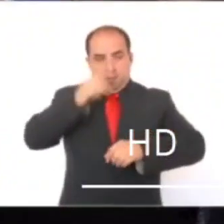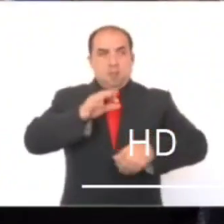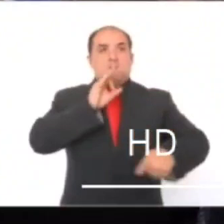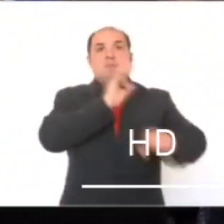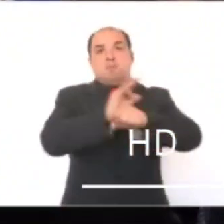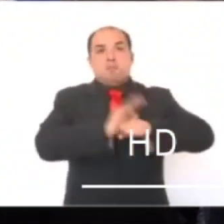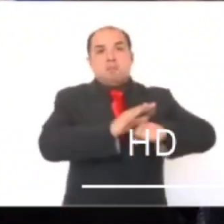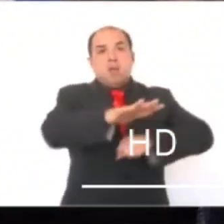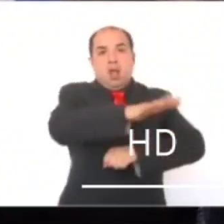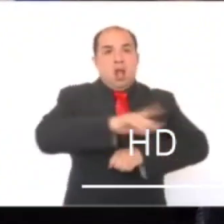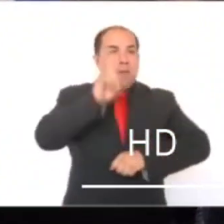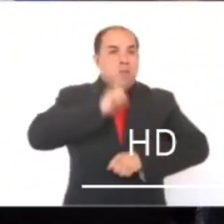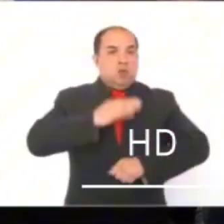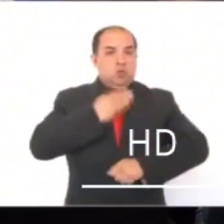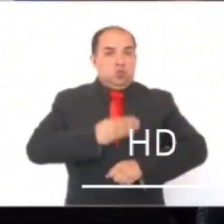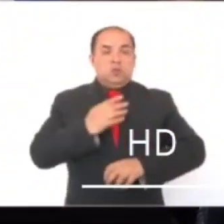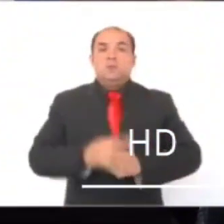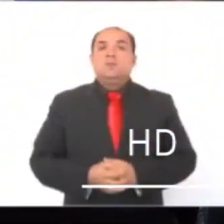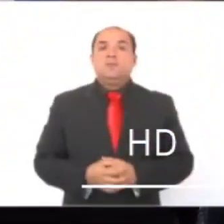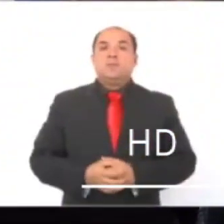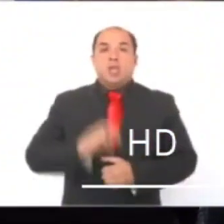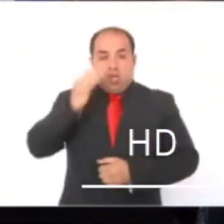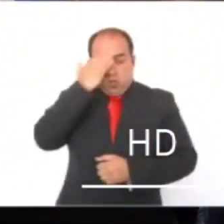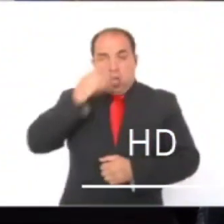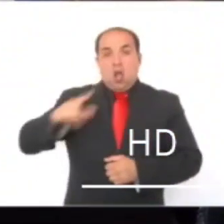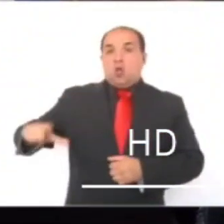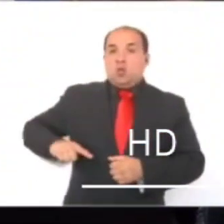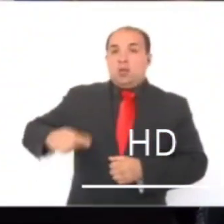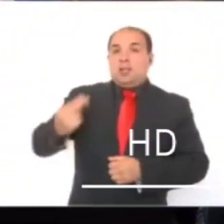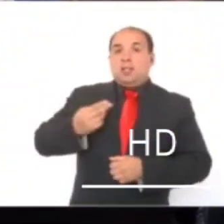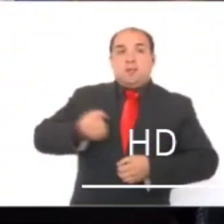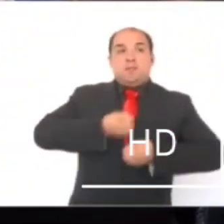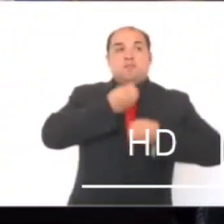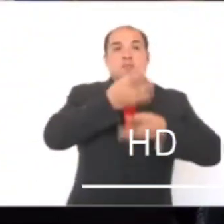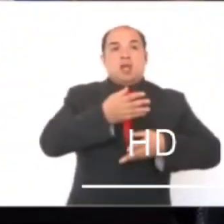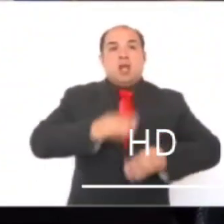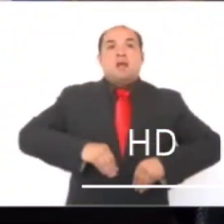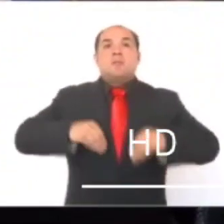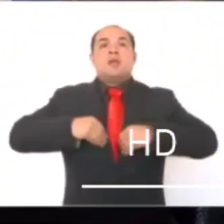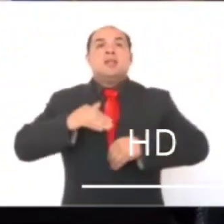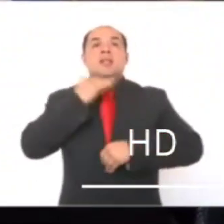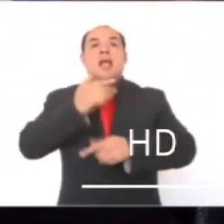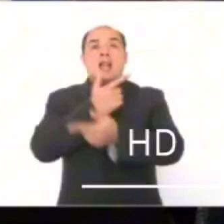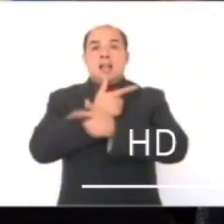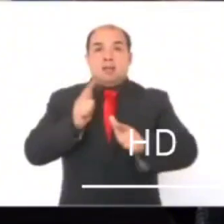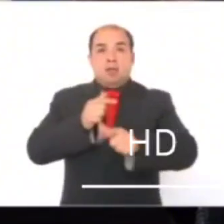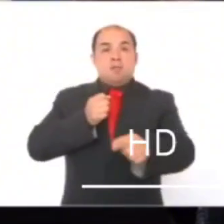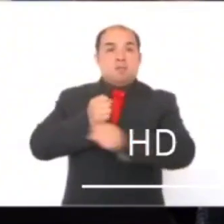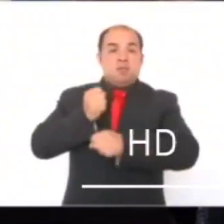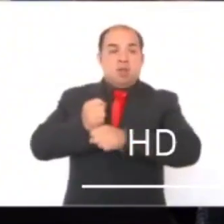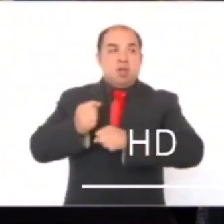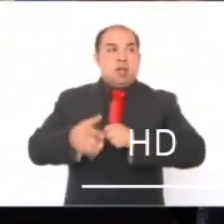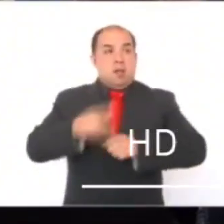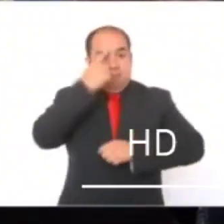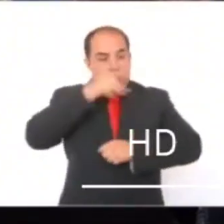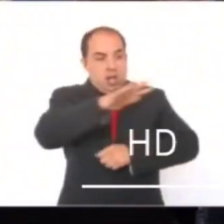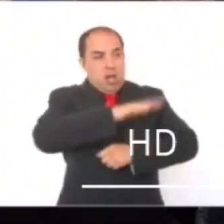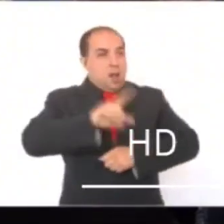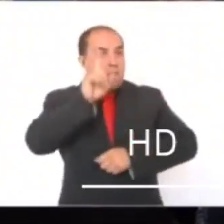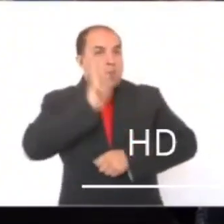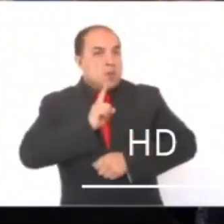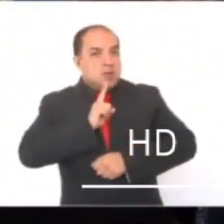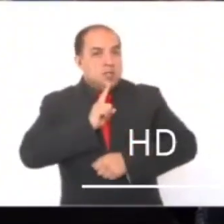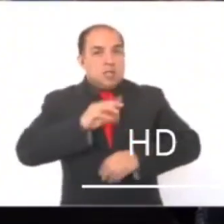las mujeres, pues reconocemos que el Estado debe de garantizar una vida digna y libre de violencias para todas las mujeres